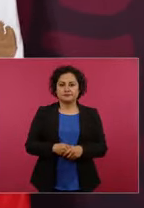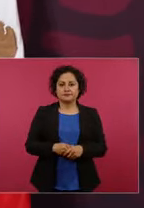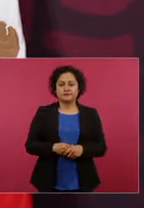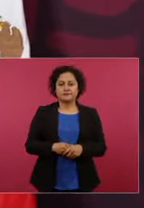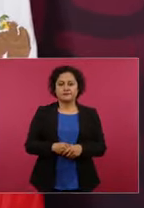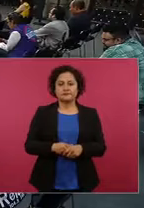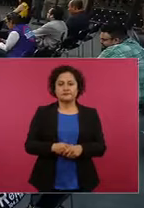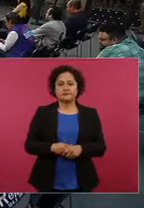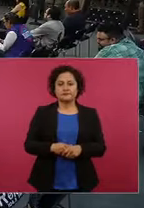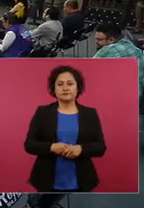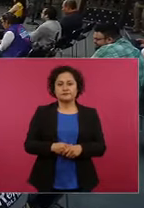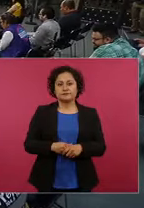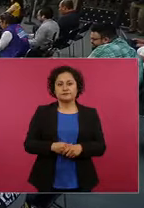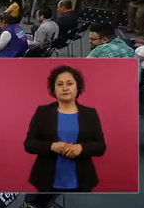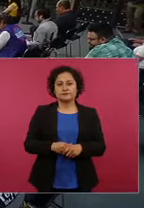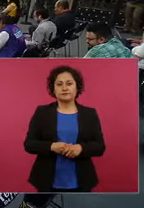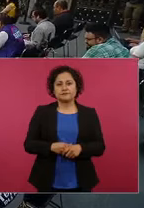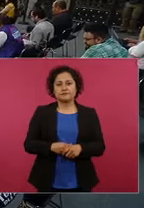Además,